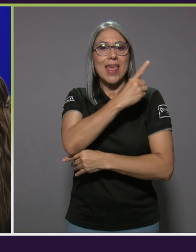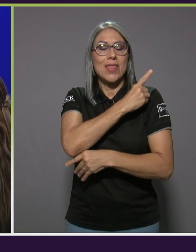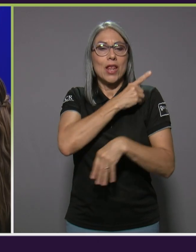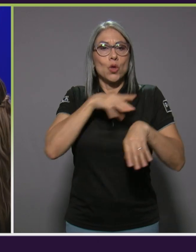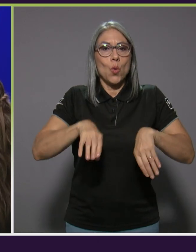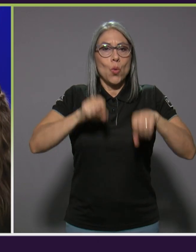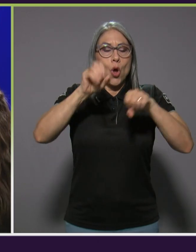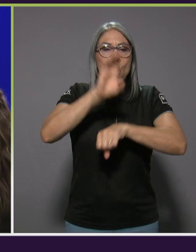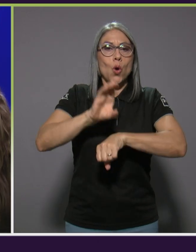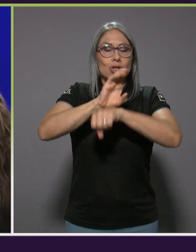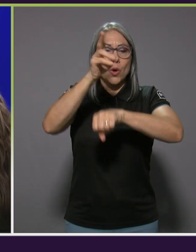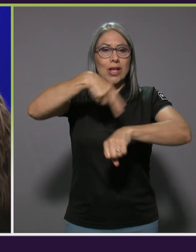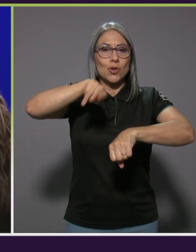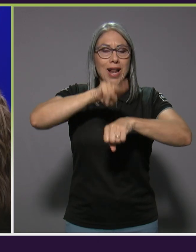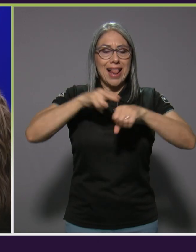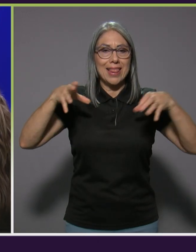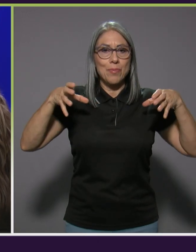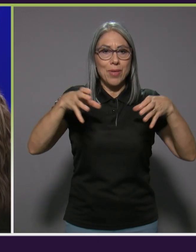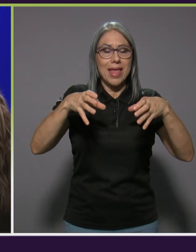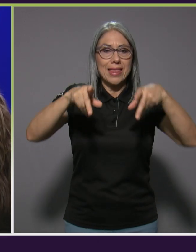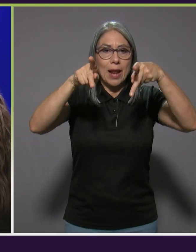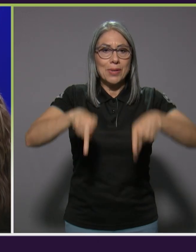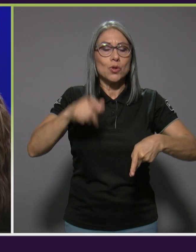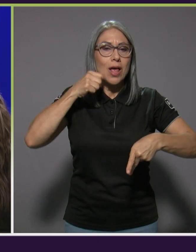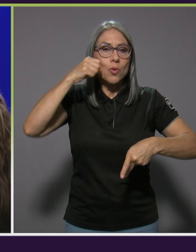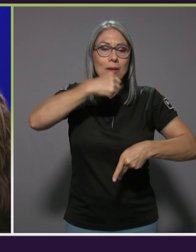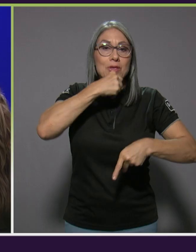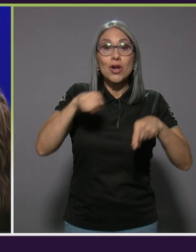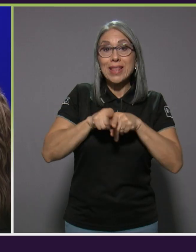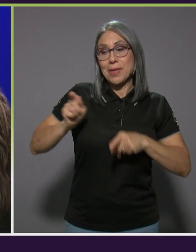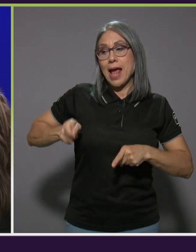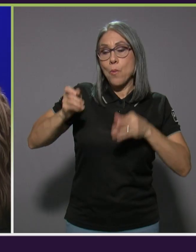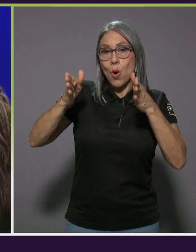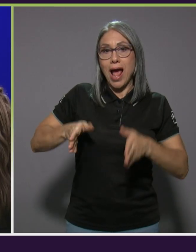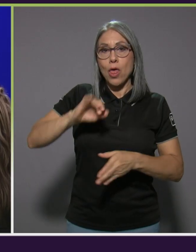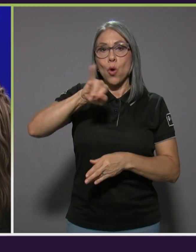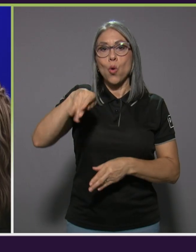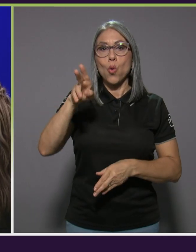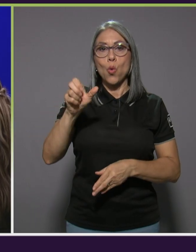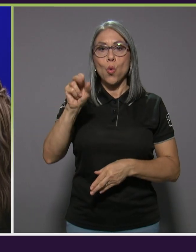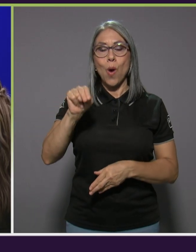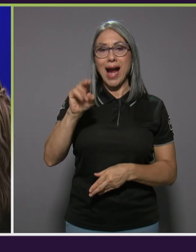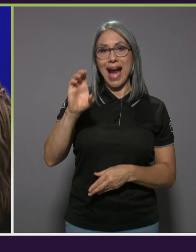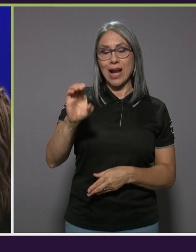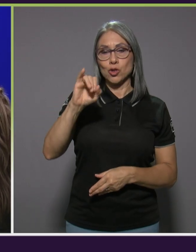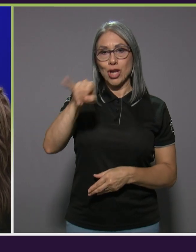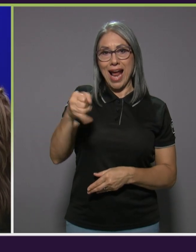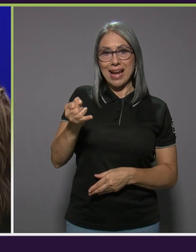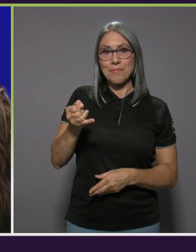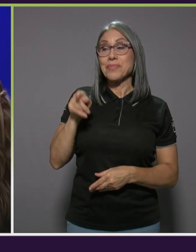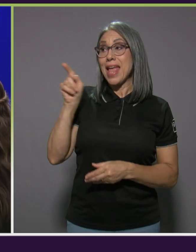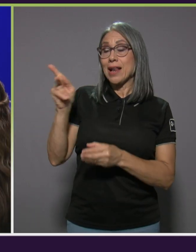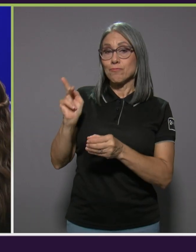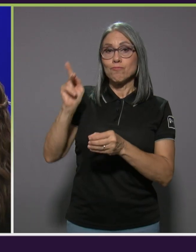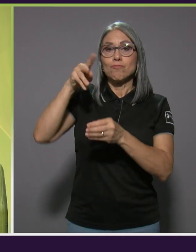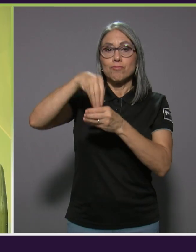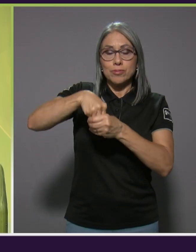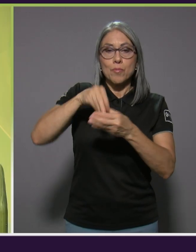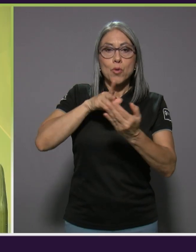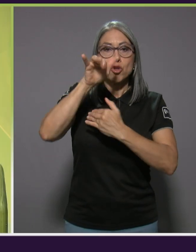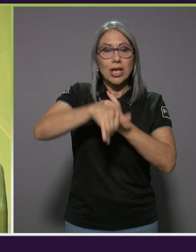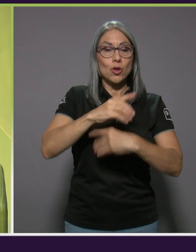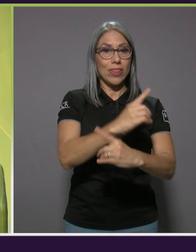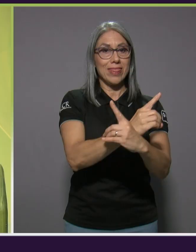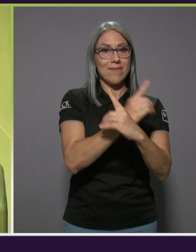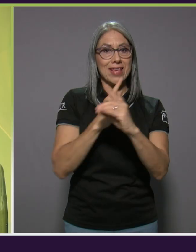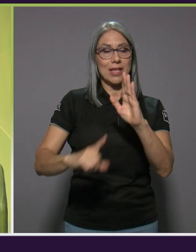Consejo Nacional de la Persona Adulta Mayor, y también el abogado Juan Carlos Jara, que es parte del proyecto de defensa jurídica de la persona